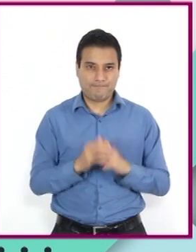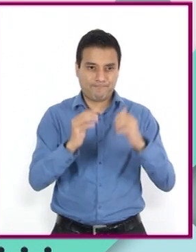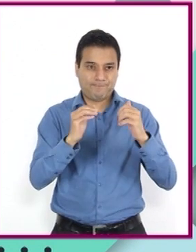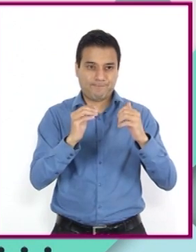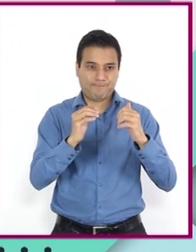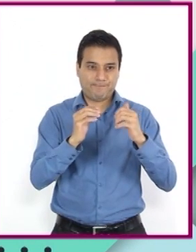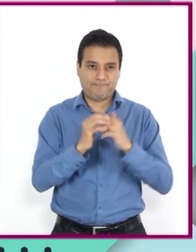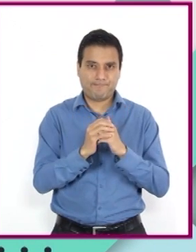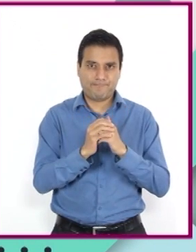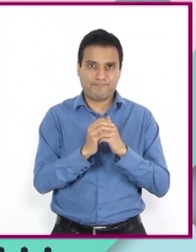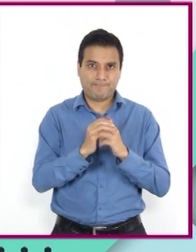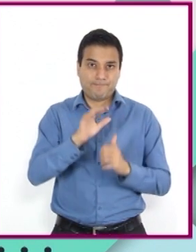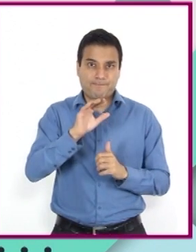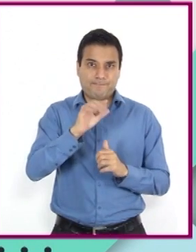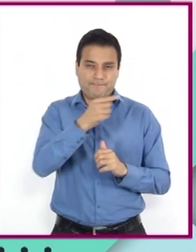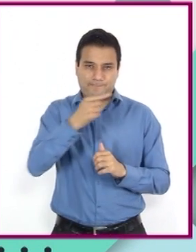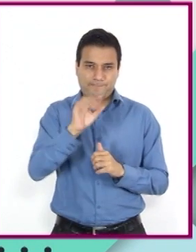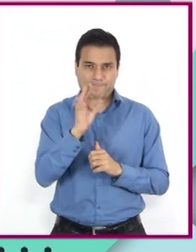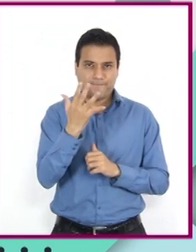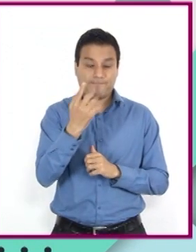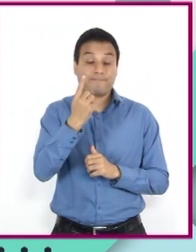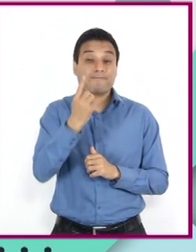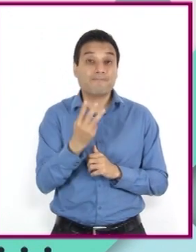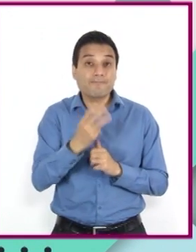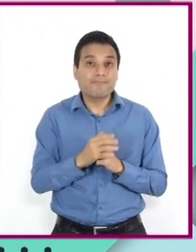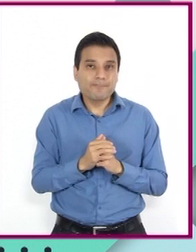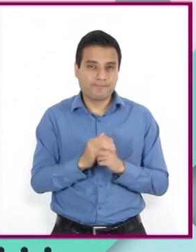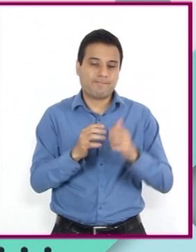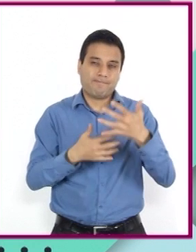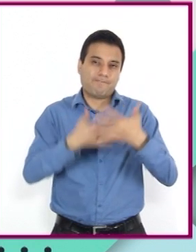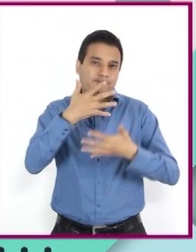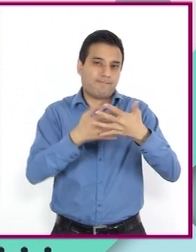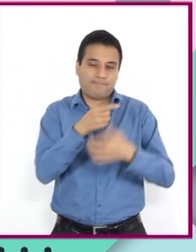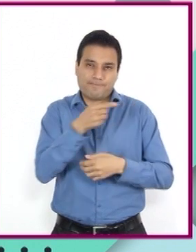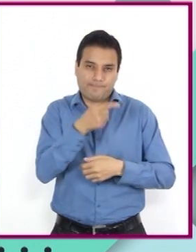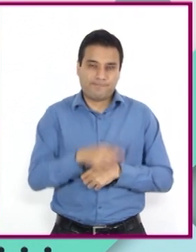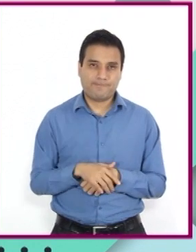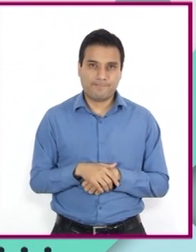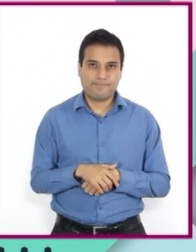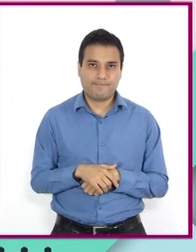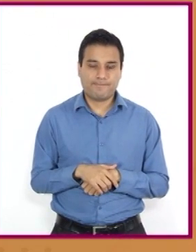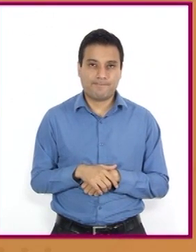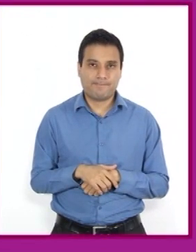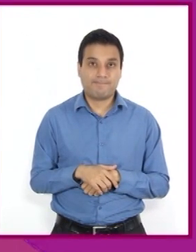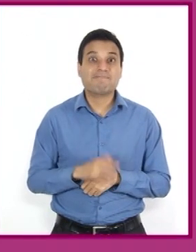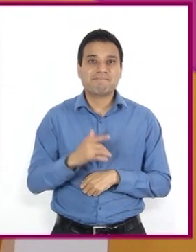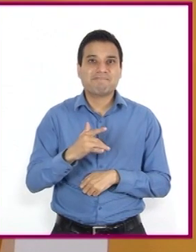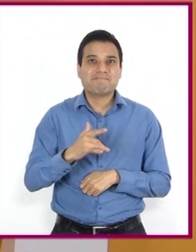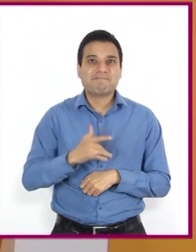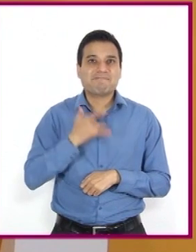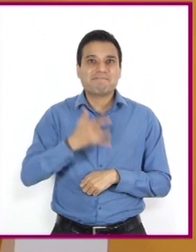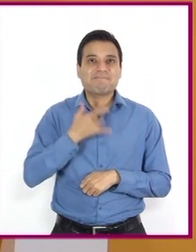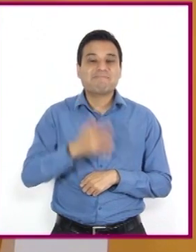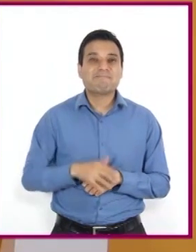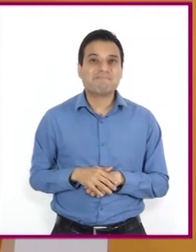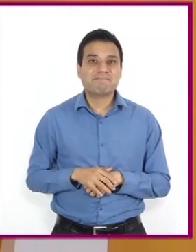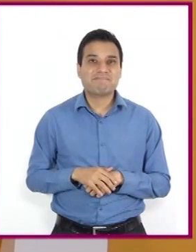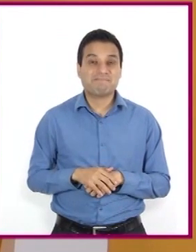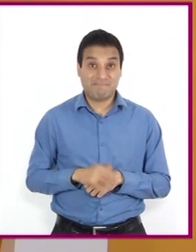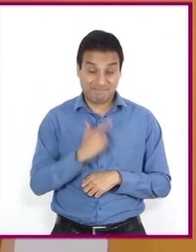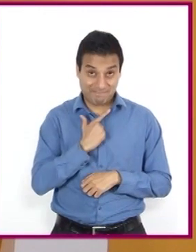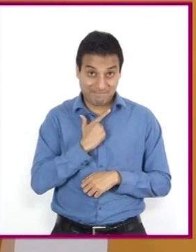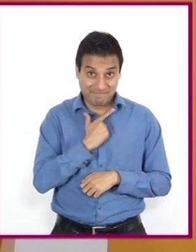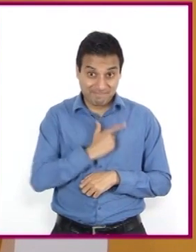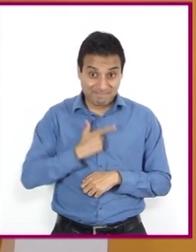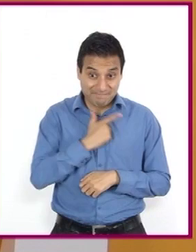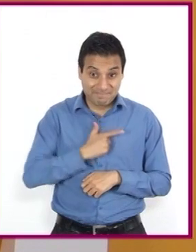tercera parte de 45 negativo es 15 negativo. ¿Qué les parecieron las estrategias de Giancarlo